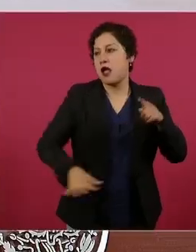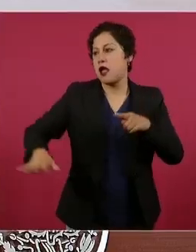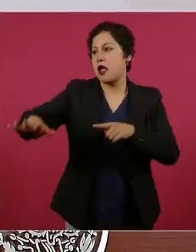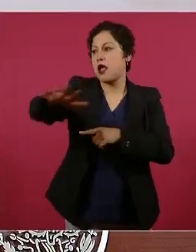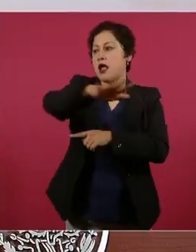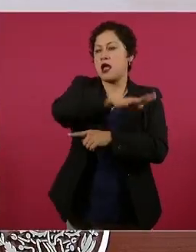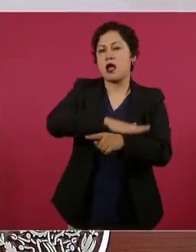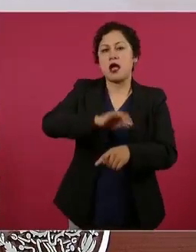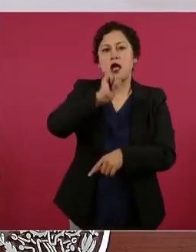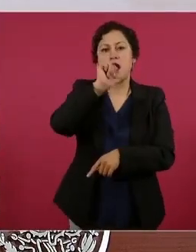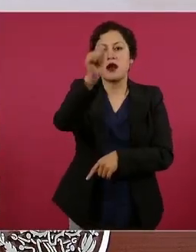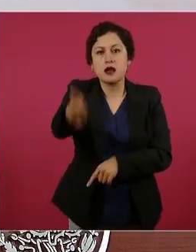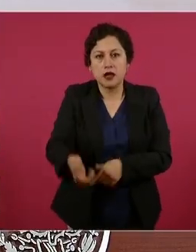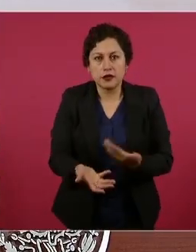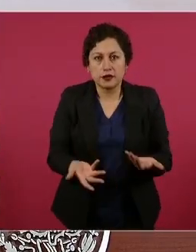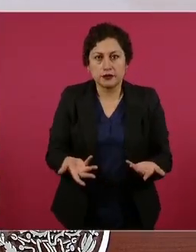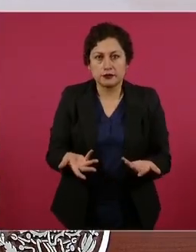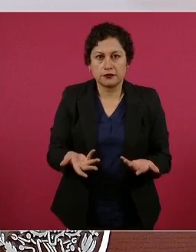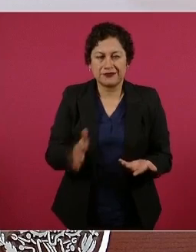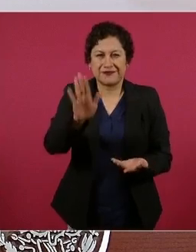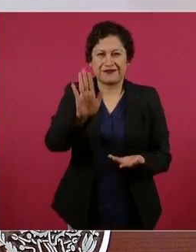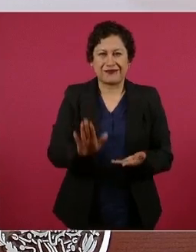rodeadas de un mar